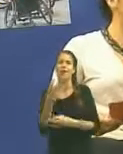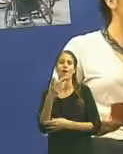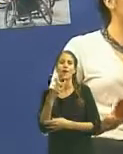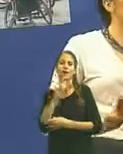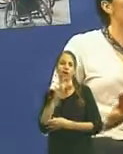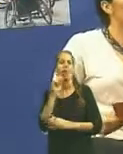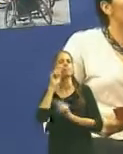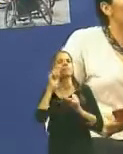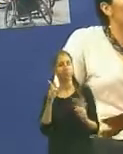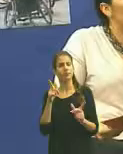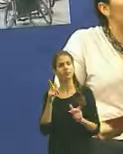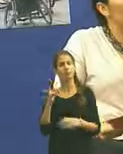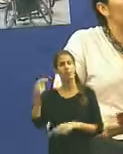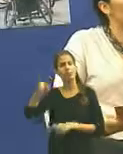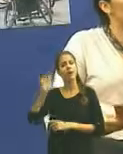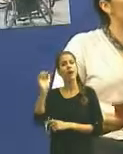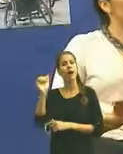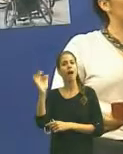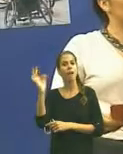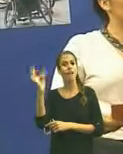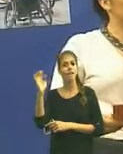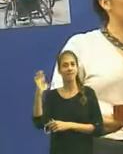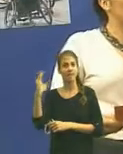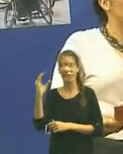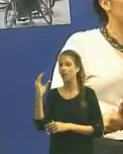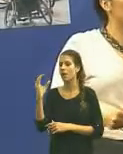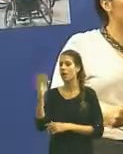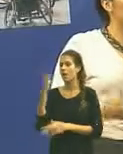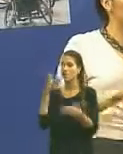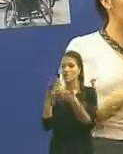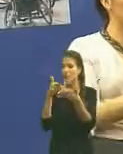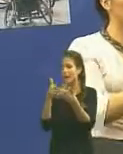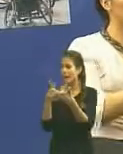ASPEC, ¿con qué otras barreras se pueden encontrar? Que es importante,